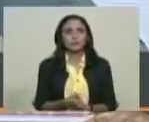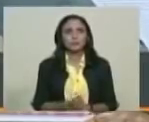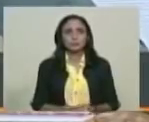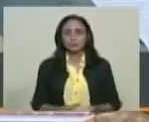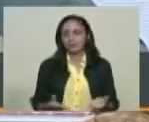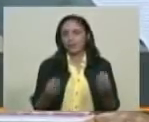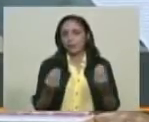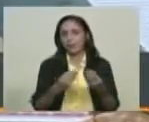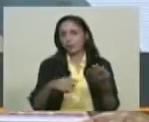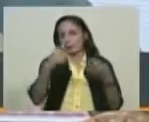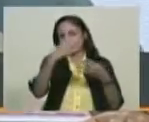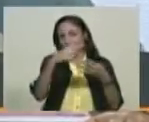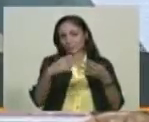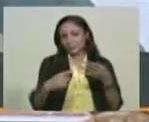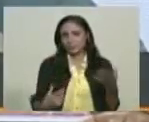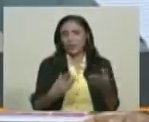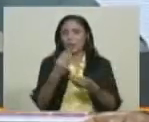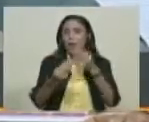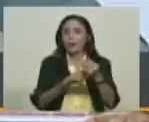Tantas cosas que están por hacer.